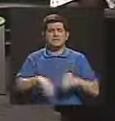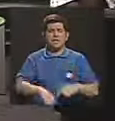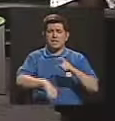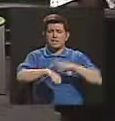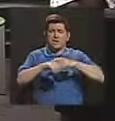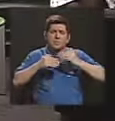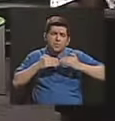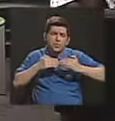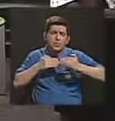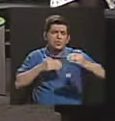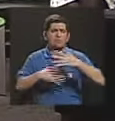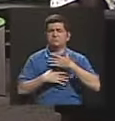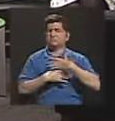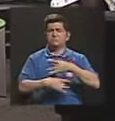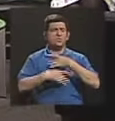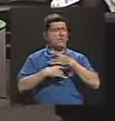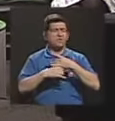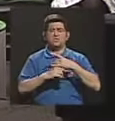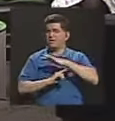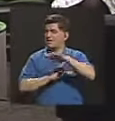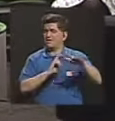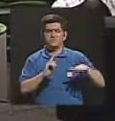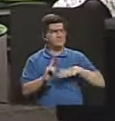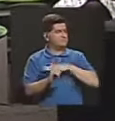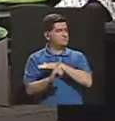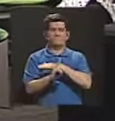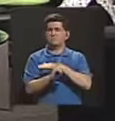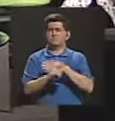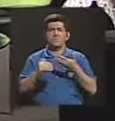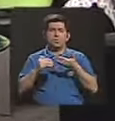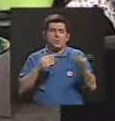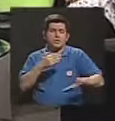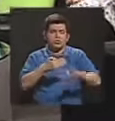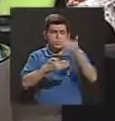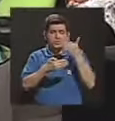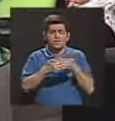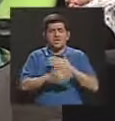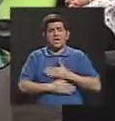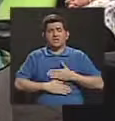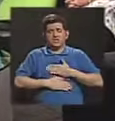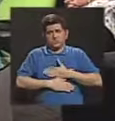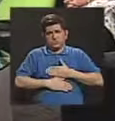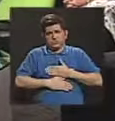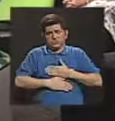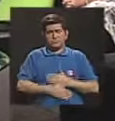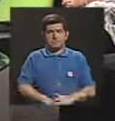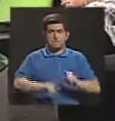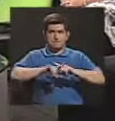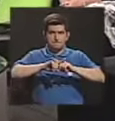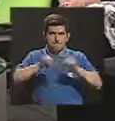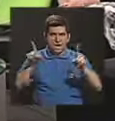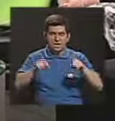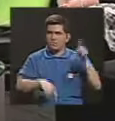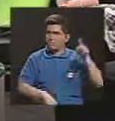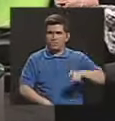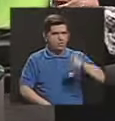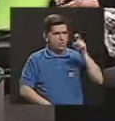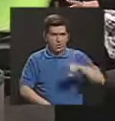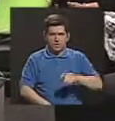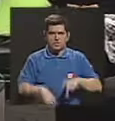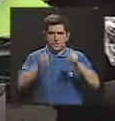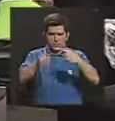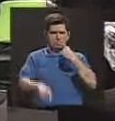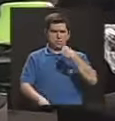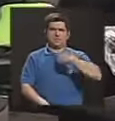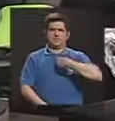tiempo, ha perdido el interés por lo que le rodea, por las cosas que antes le dieran placenteras. Sin embargo, no necesariamente que alguien